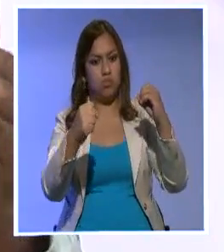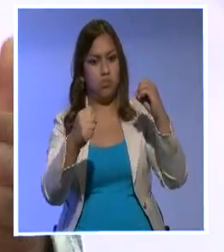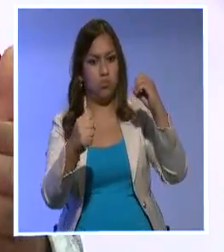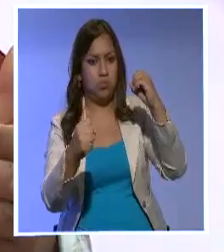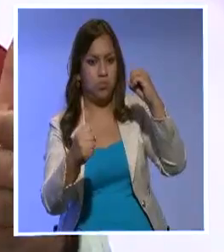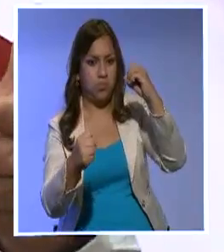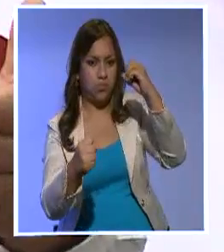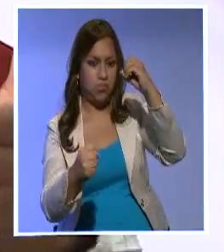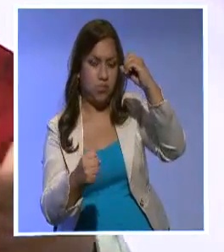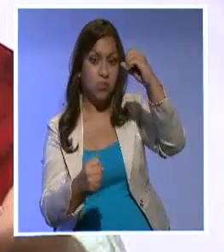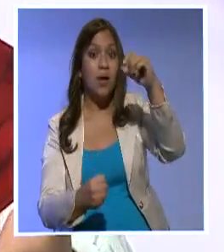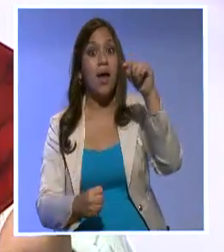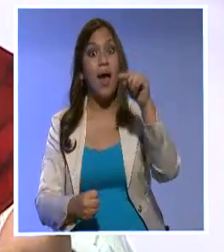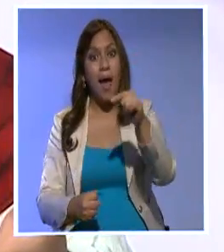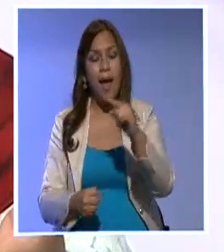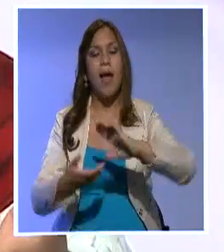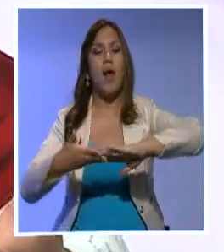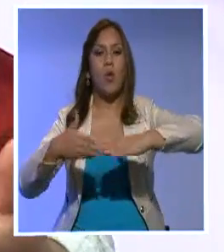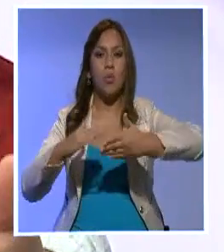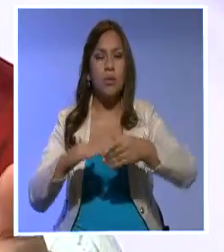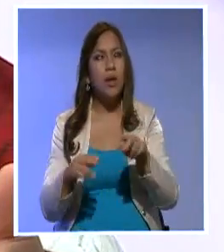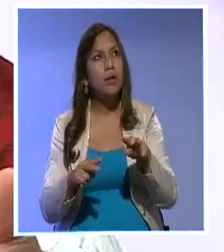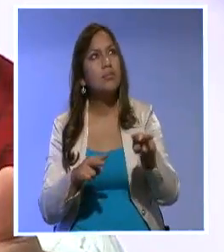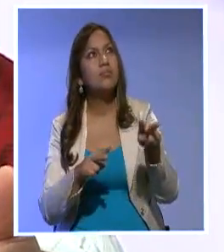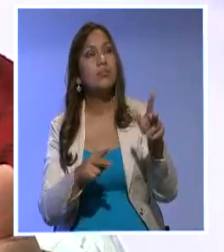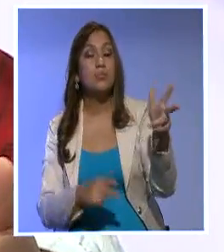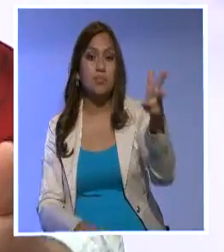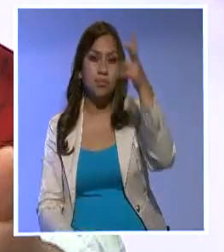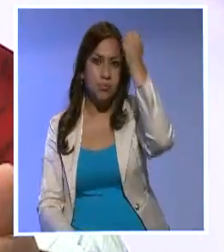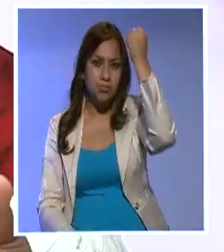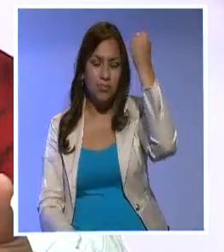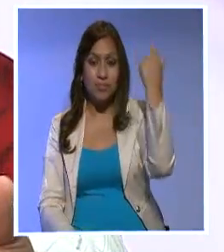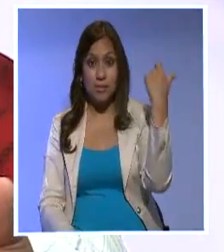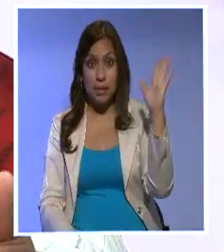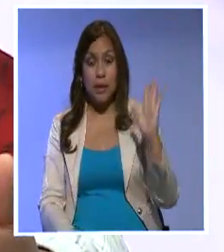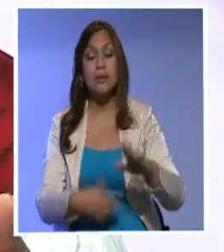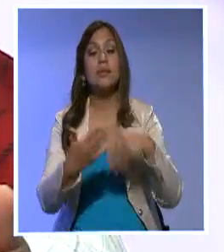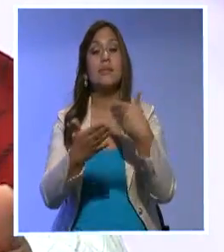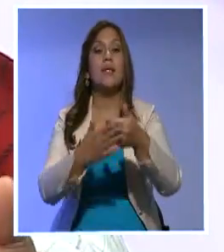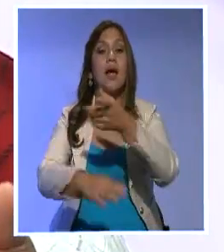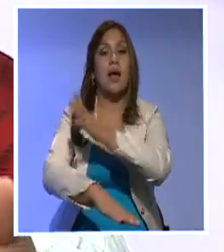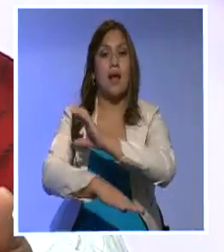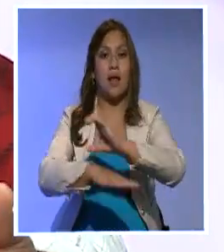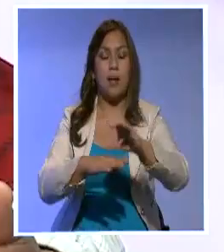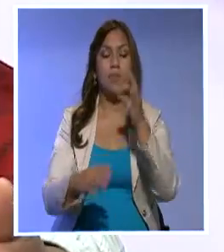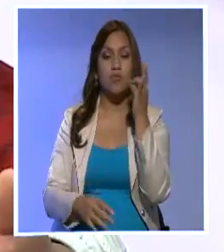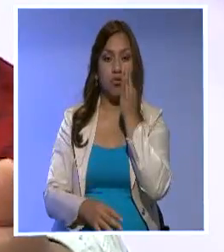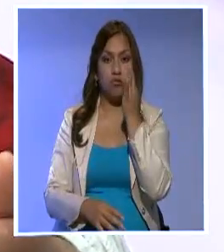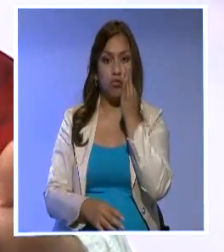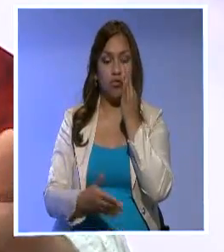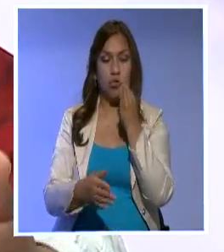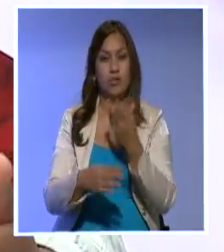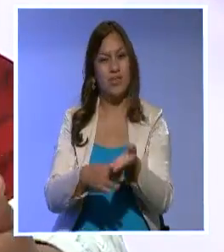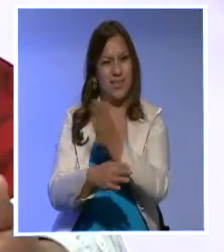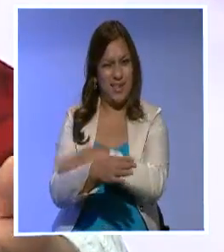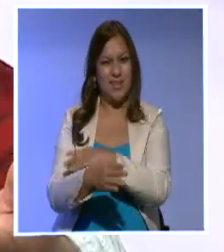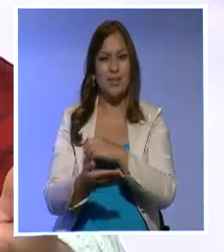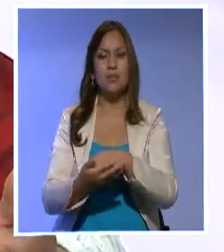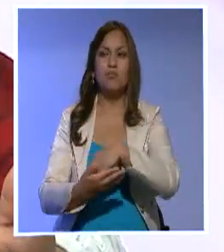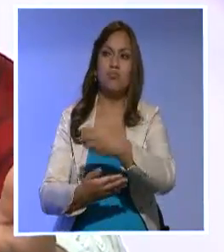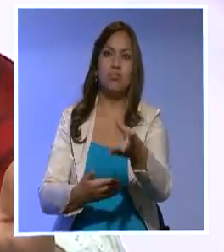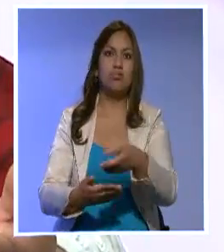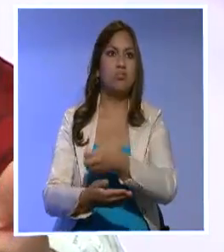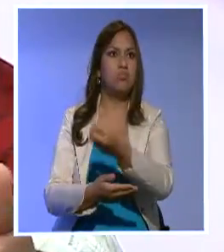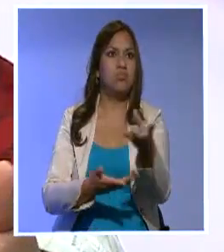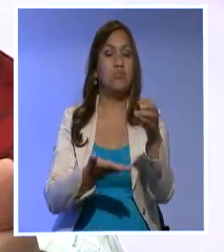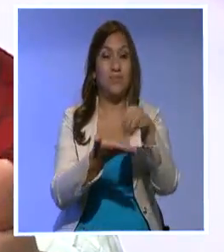y ajustó llegando hacia el campo a reconocer que los frutos que sembraron en lo que corresponde